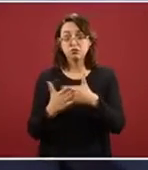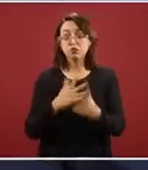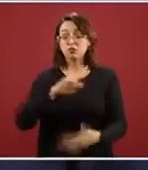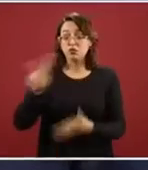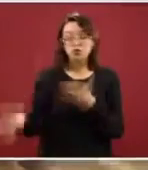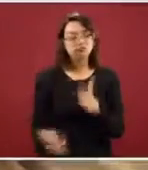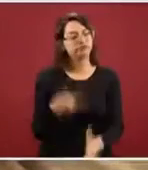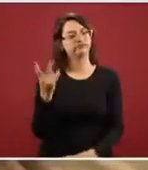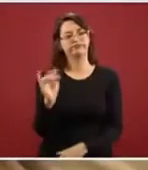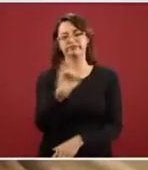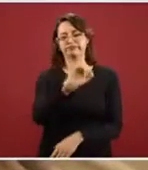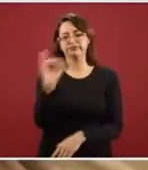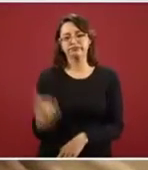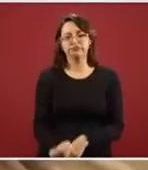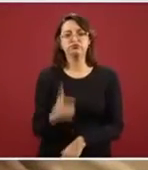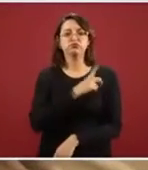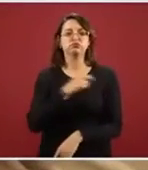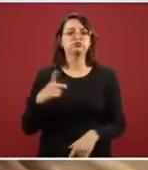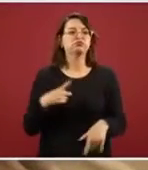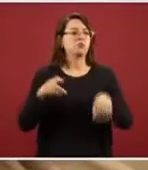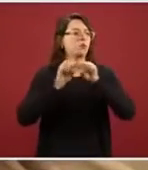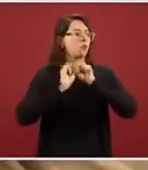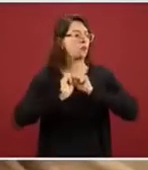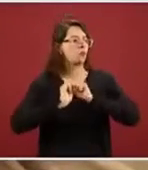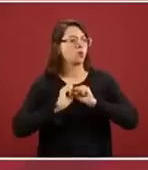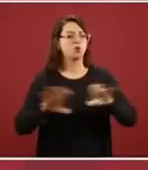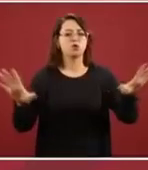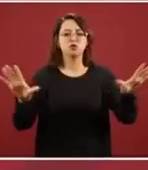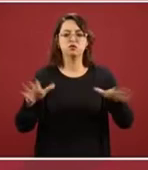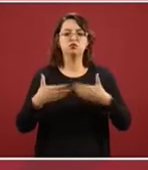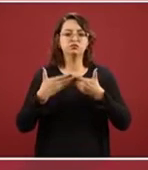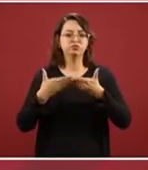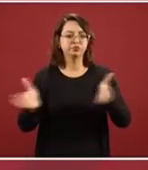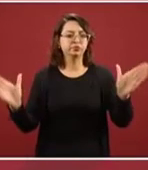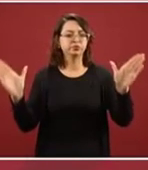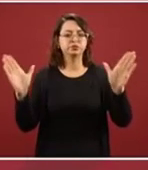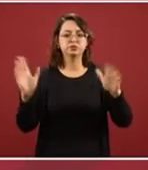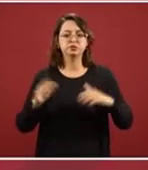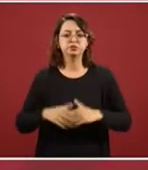y publicarlo, darlo a conocer,